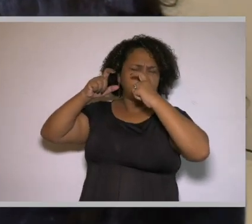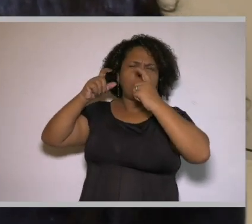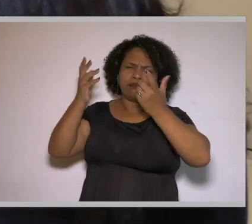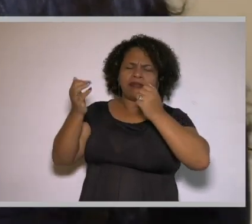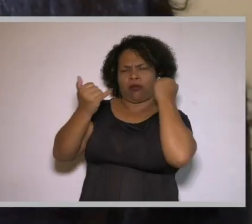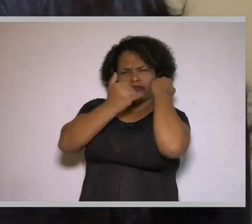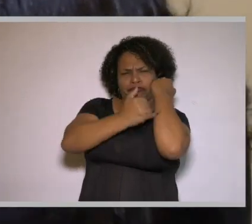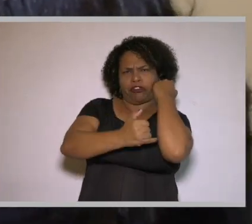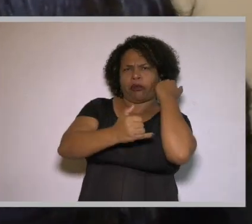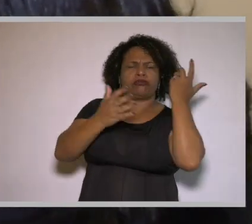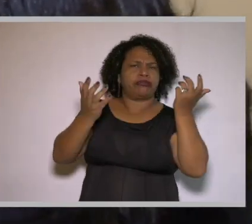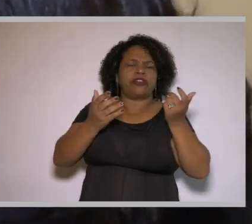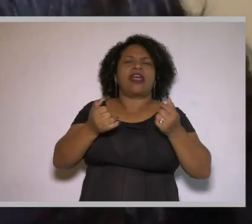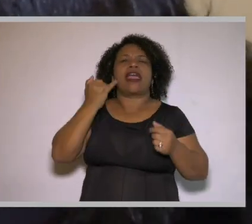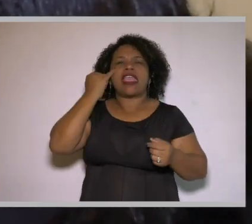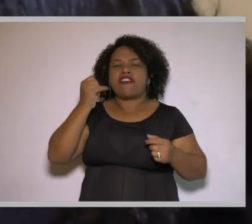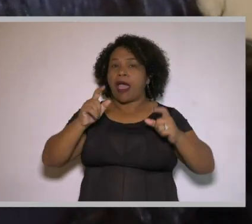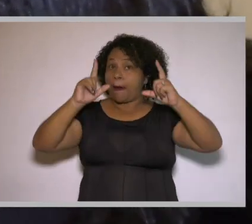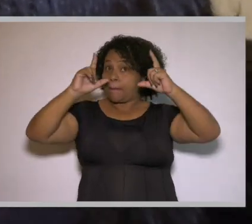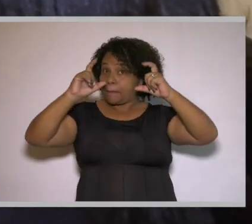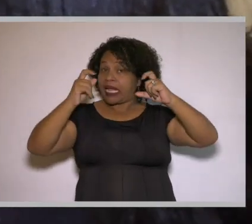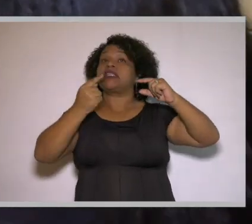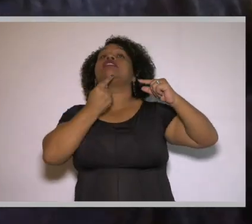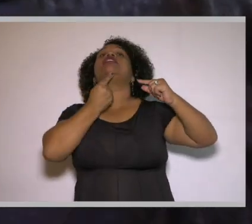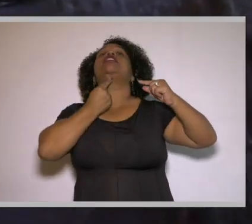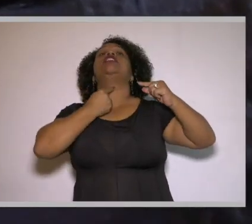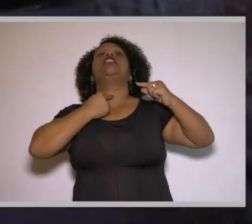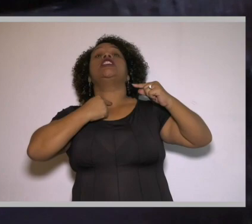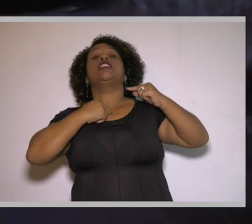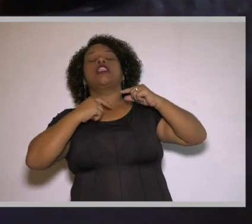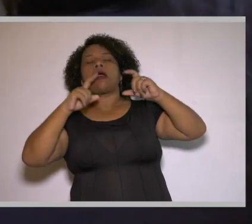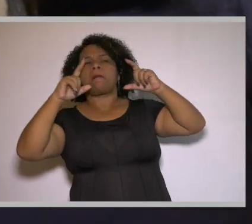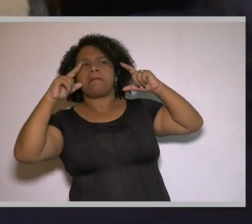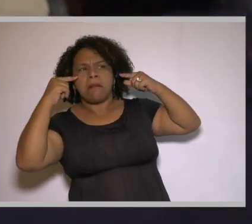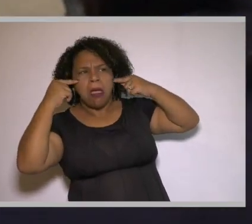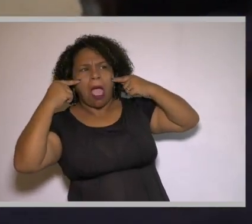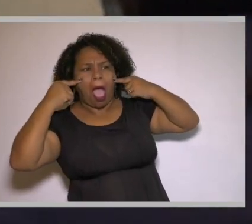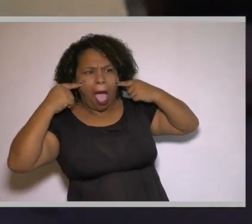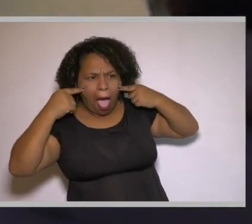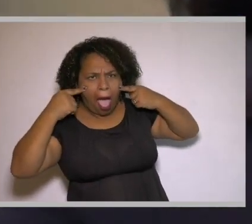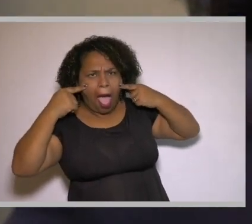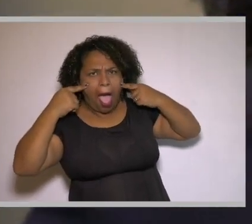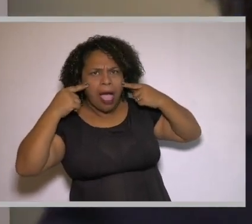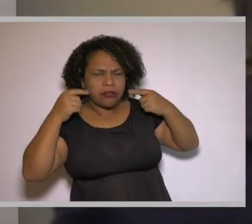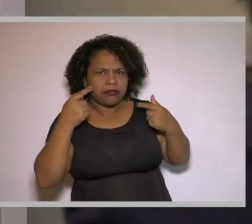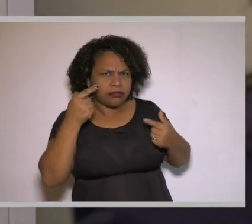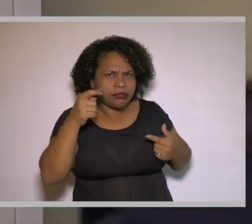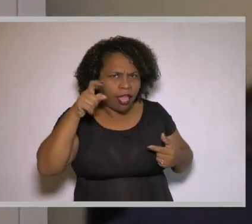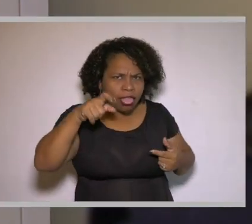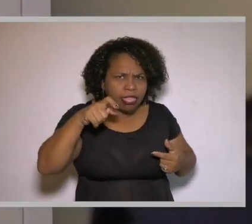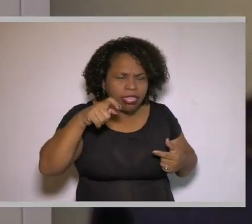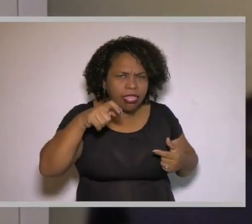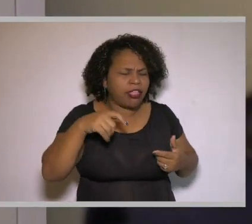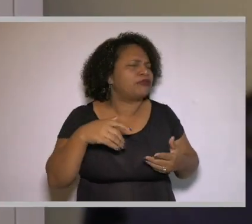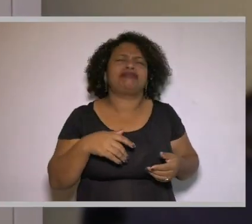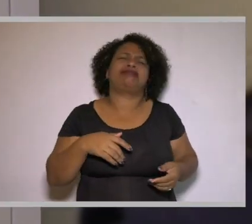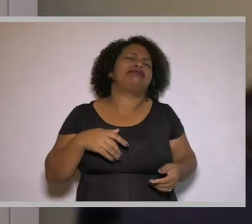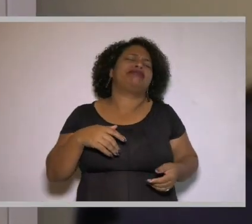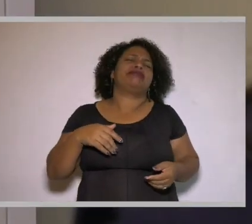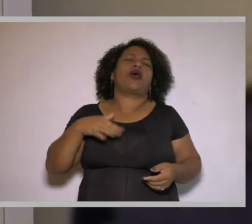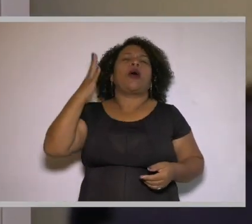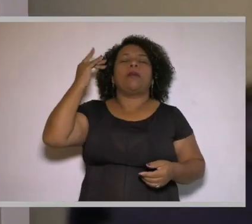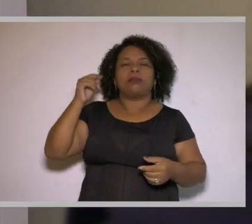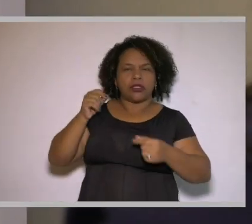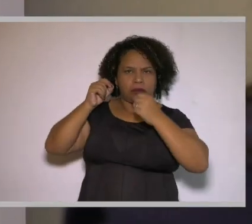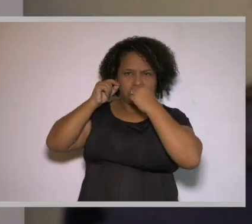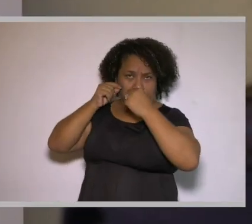tamaño. Van disminuyendo e incluso desaparecen. En la mayoría de la población no está operada de adenoides y usted le entra una cámara o le hace una placa y